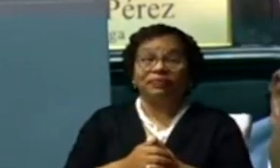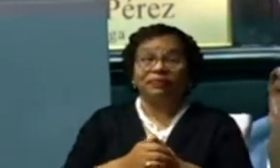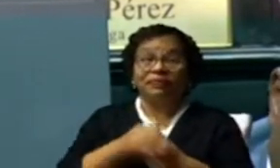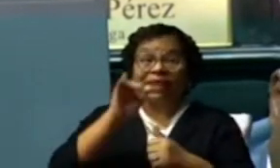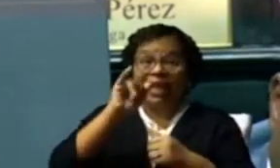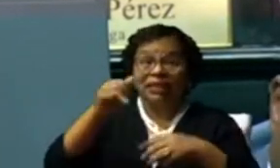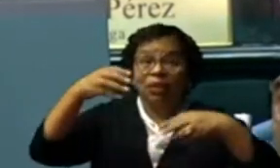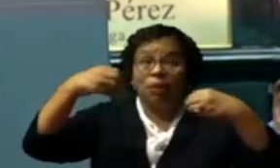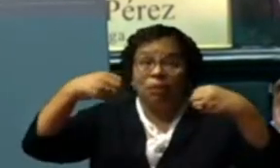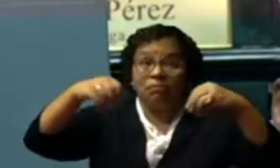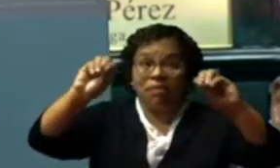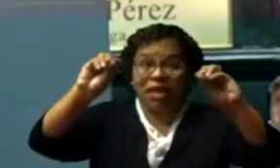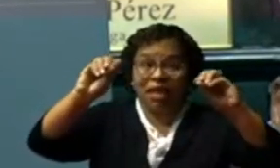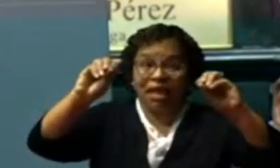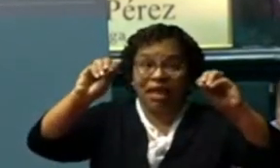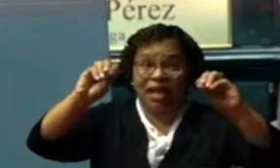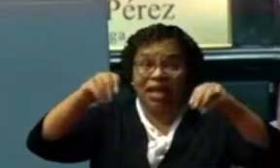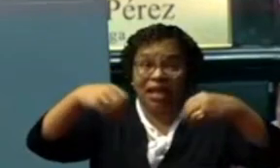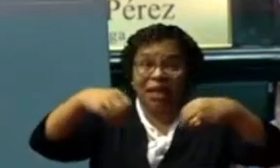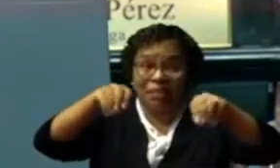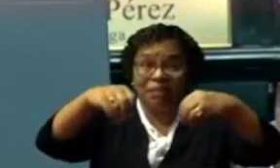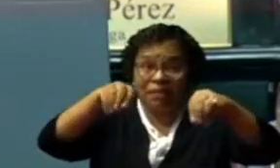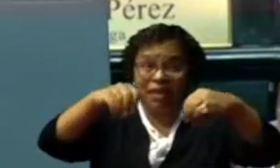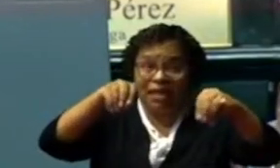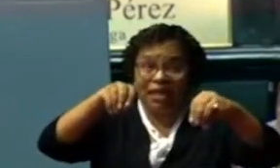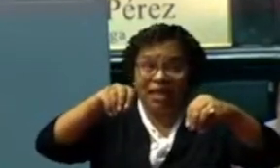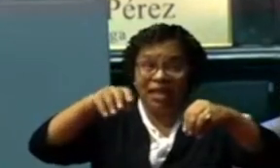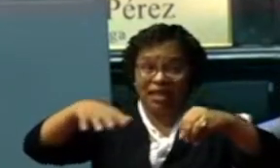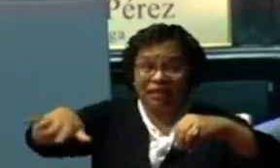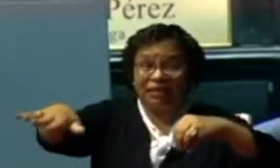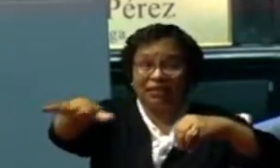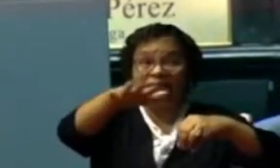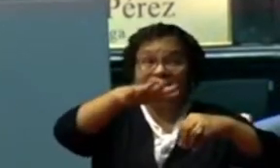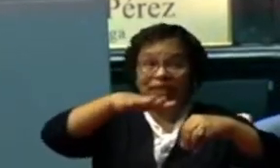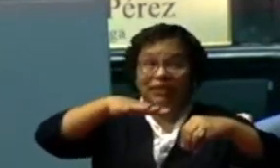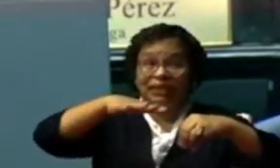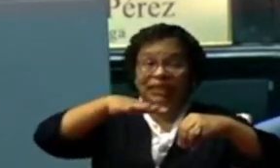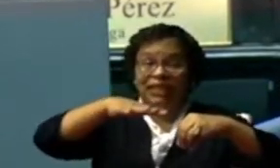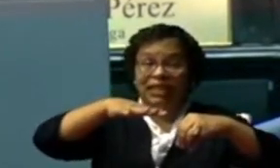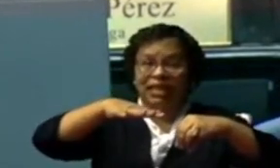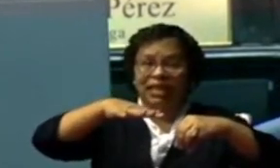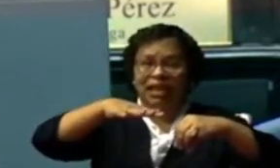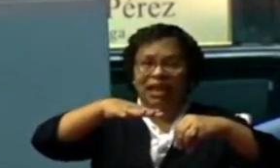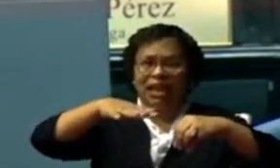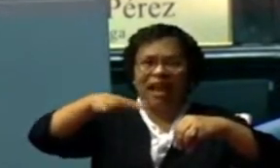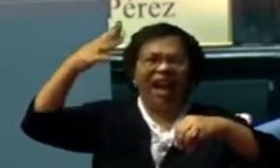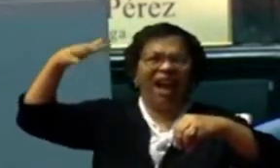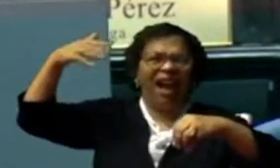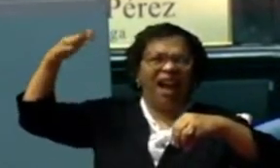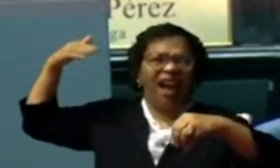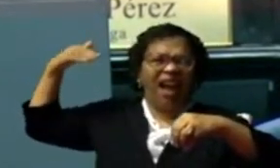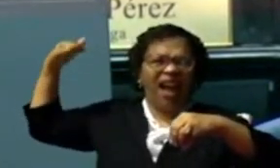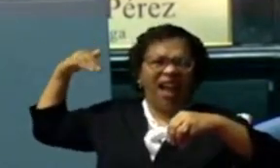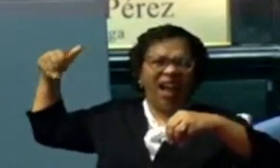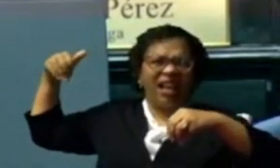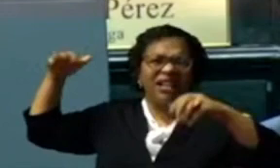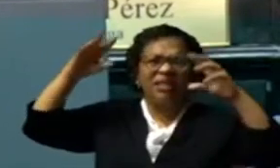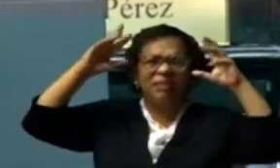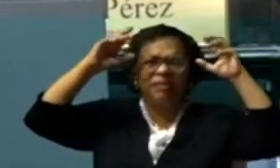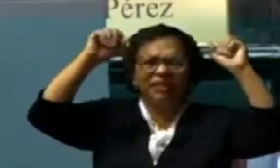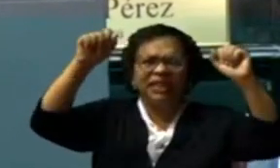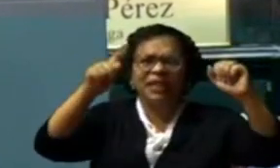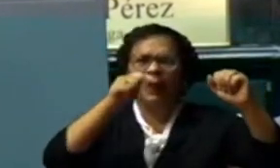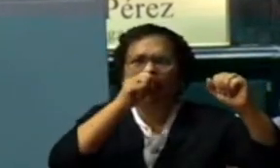Trujillo y todavía está dando los servicios. Increíble, honorable diputado. Por